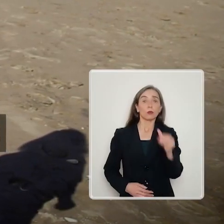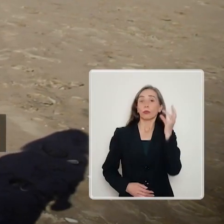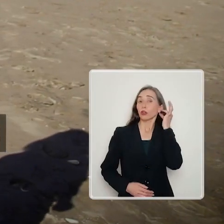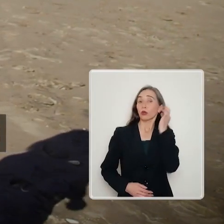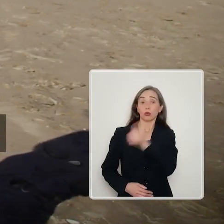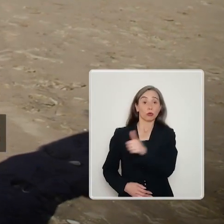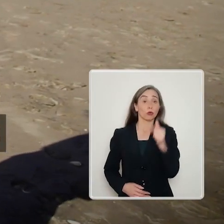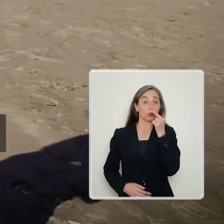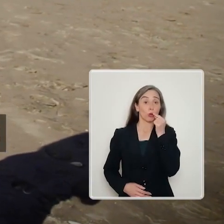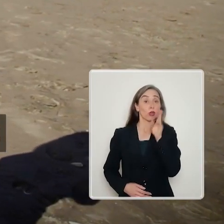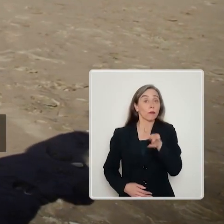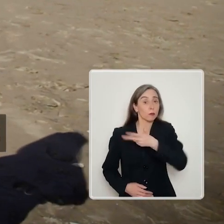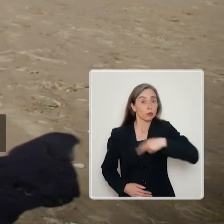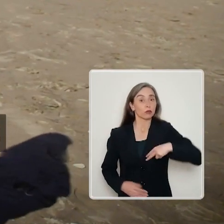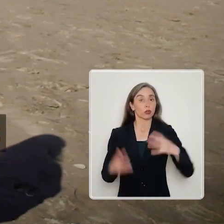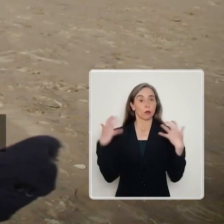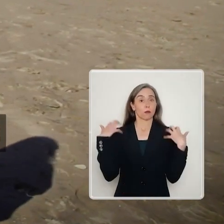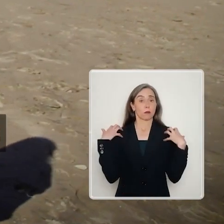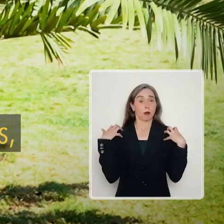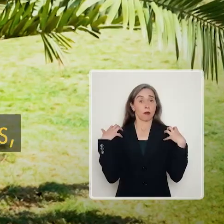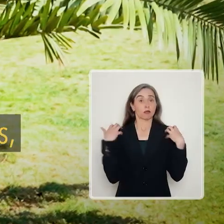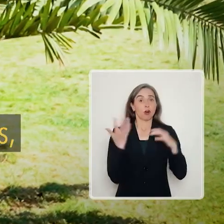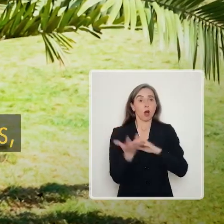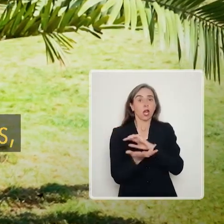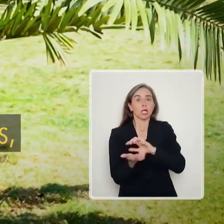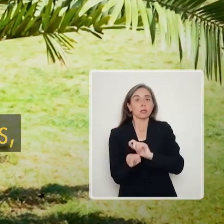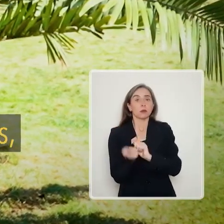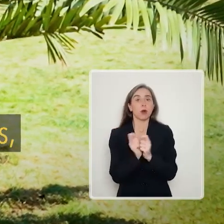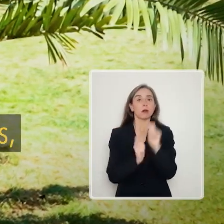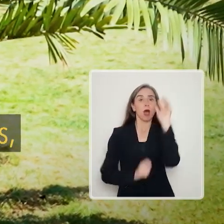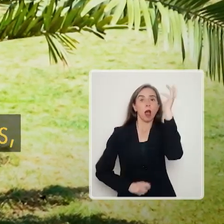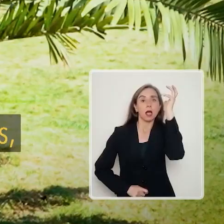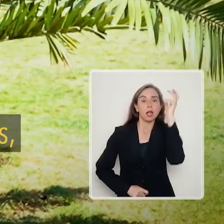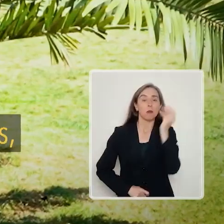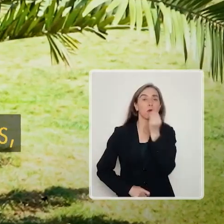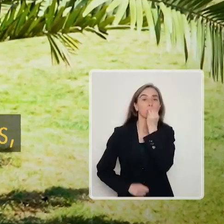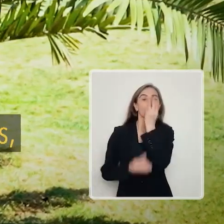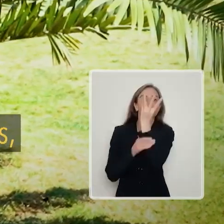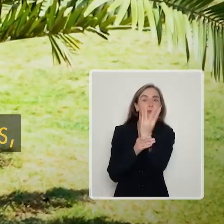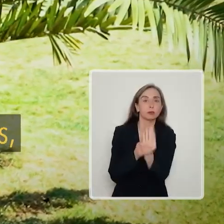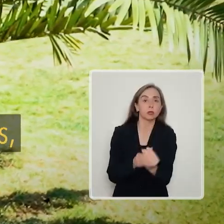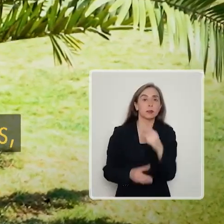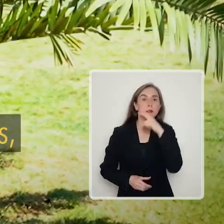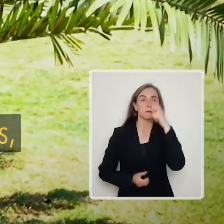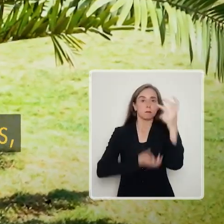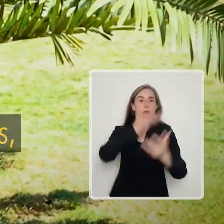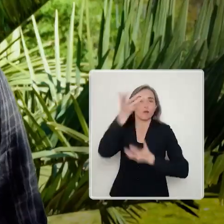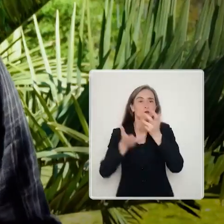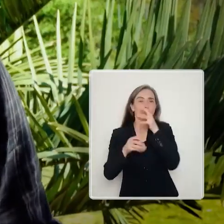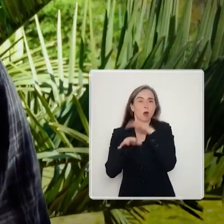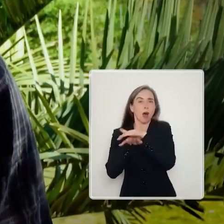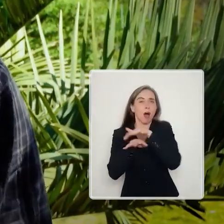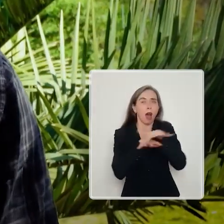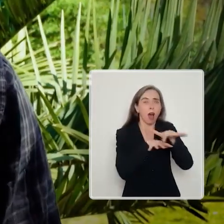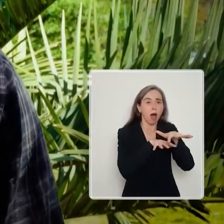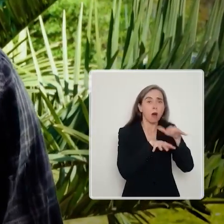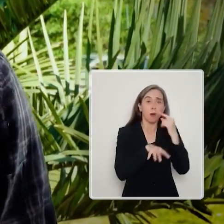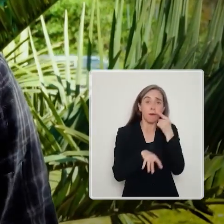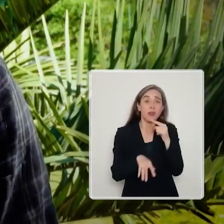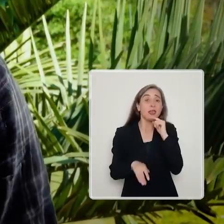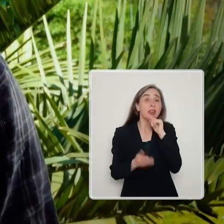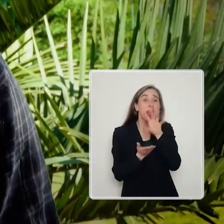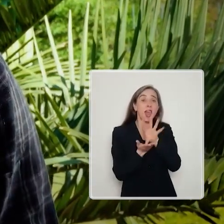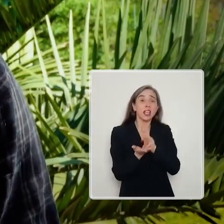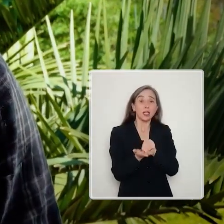Todas y todos debemos hacernos cargo de la crisis climática. La escasez de alimento, la sequía, incendio, inundaciones son ejemplos de